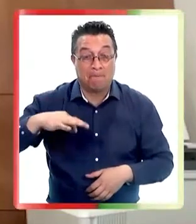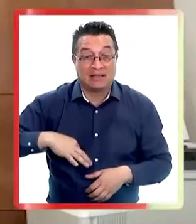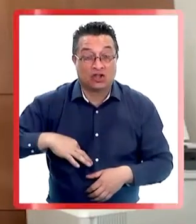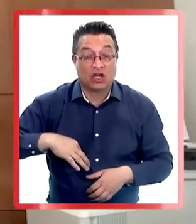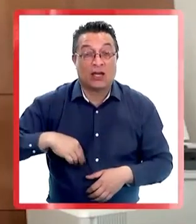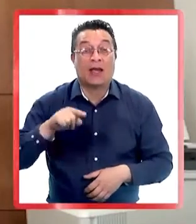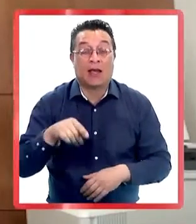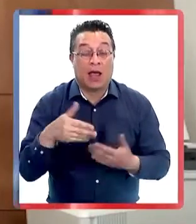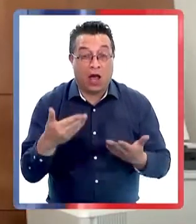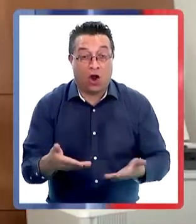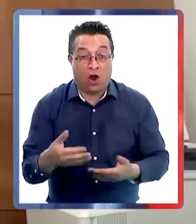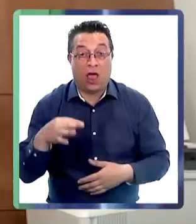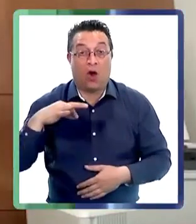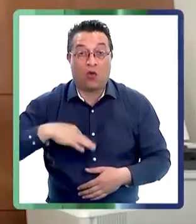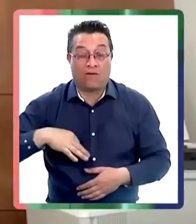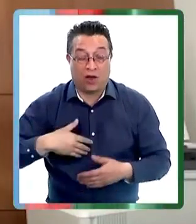que